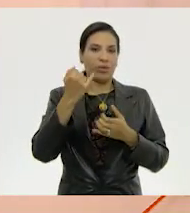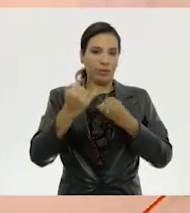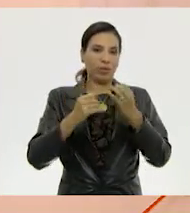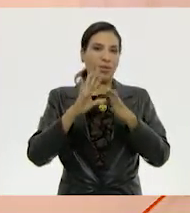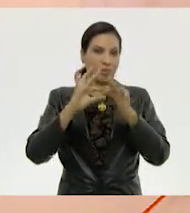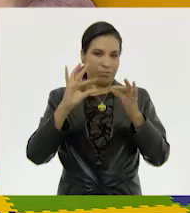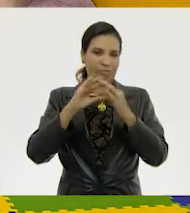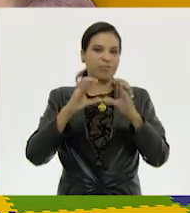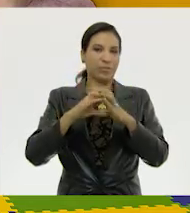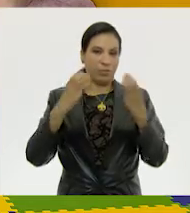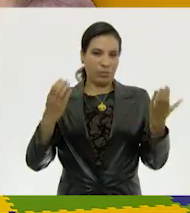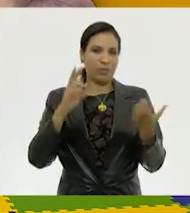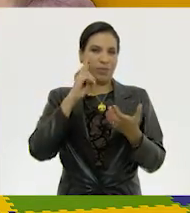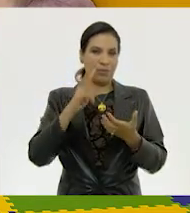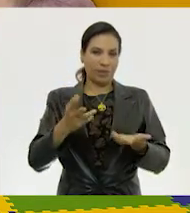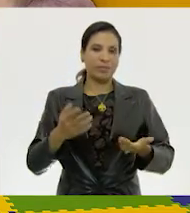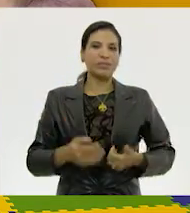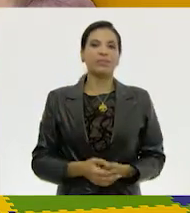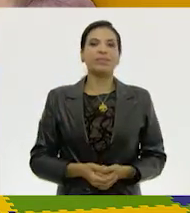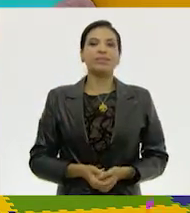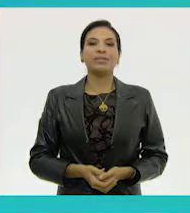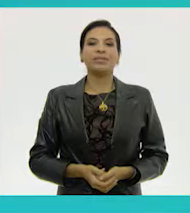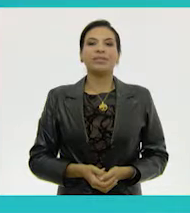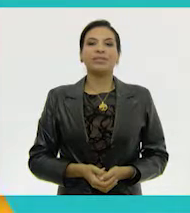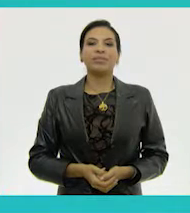cuento. ¡Vamos!